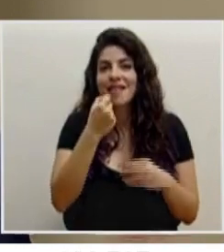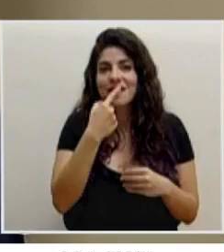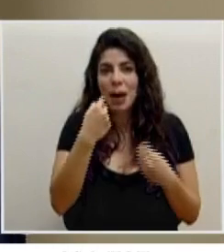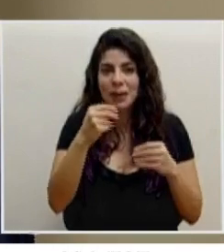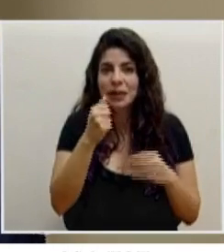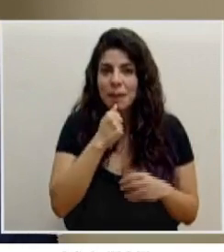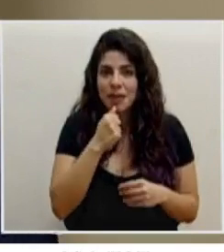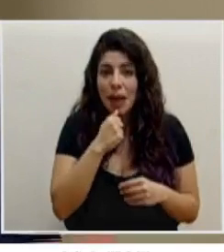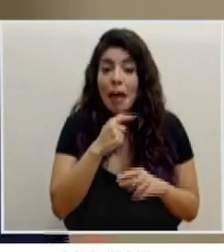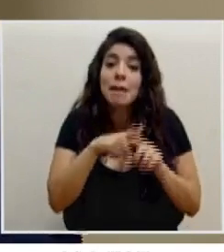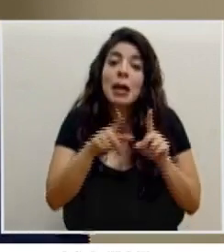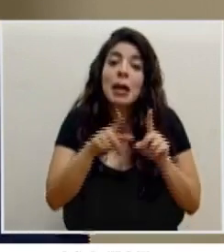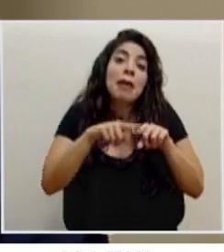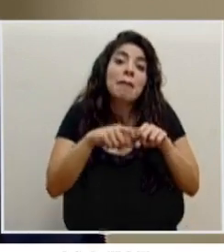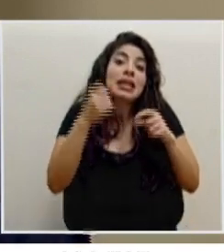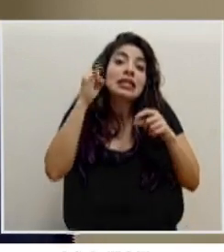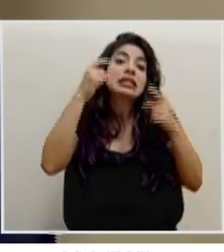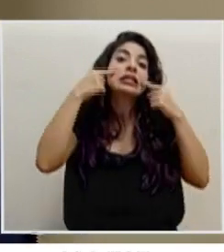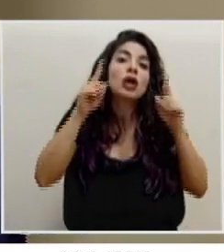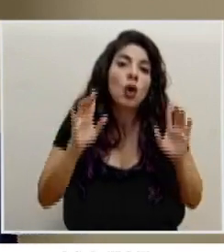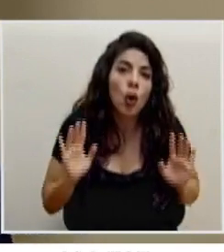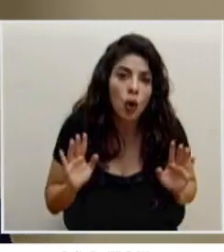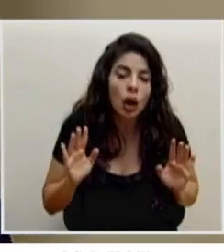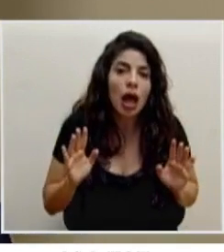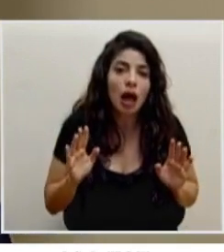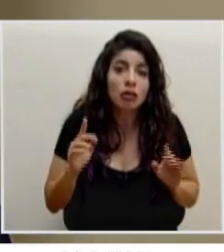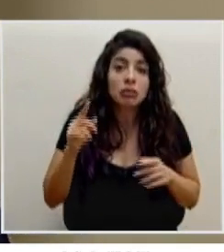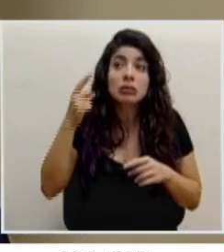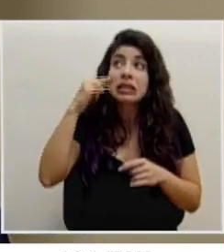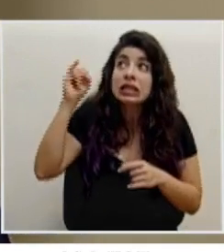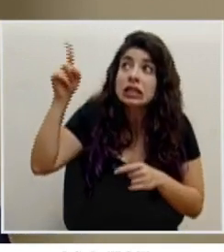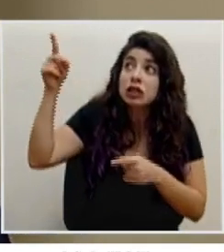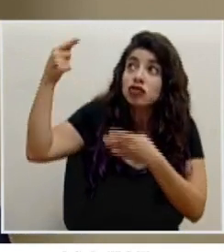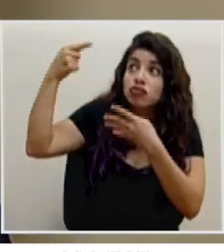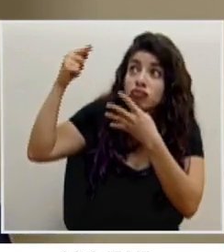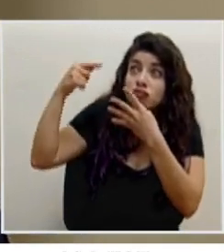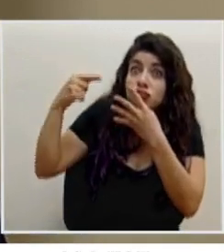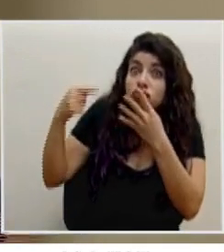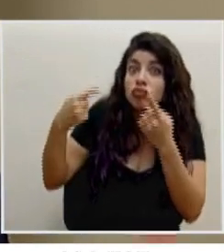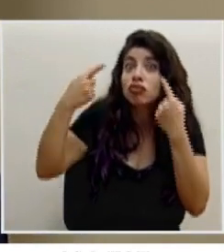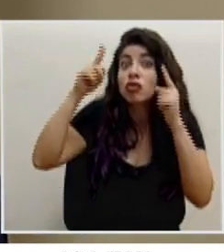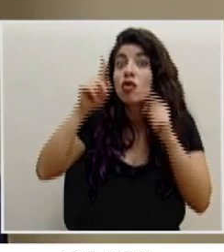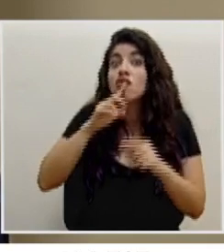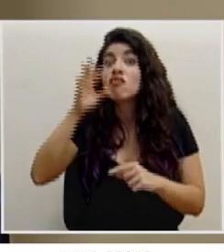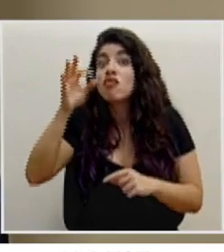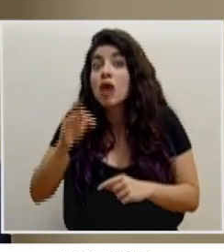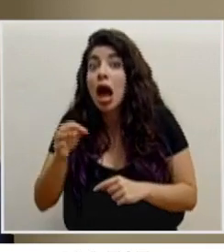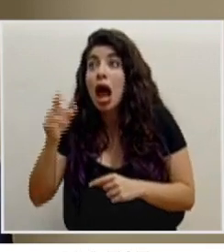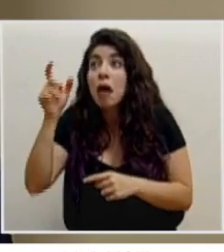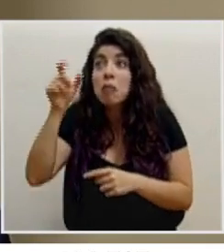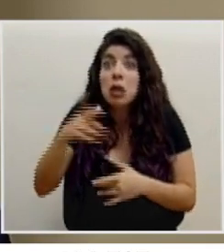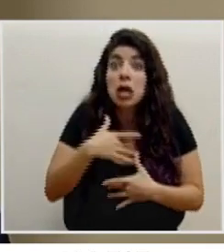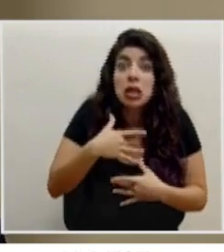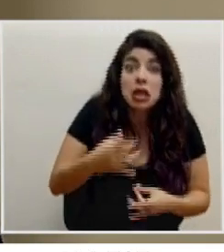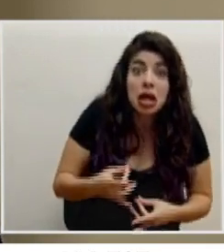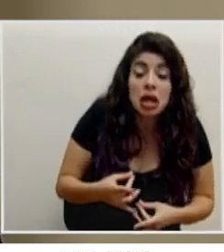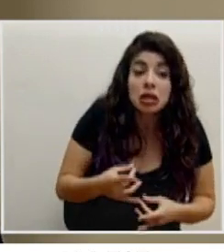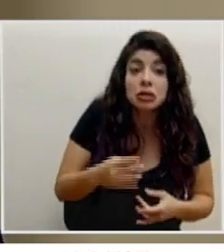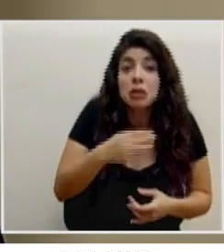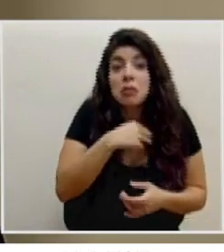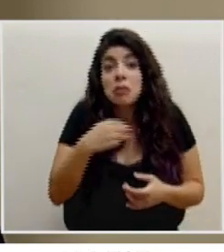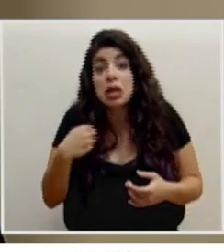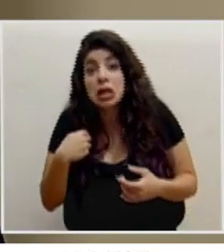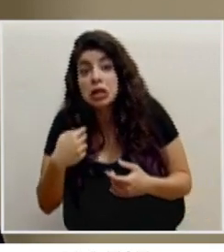pues concretar, ¿verdad? Que se presente el escenario donde eso se haga algo real de parte de algún interesado y de parte, obviamente, del